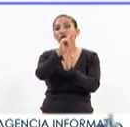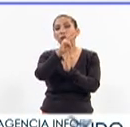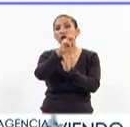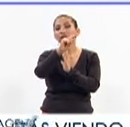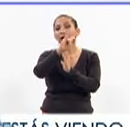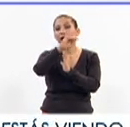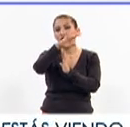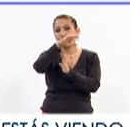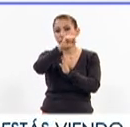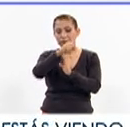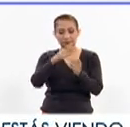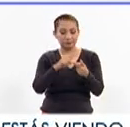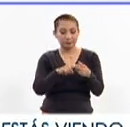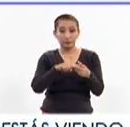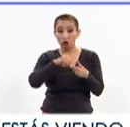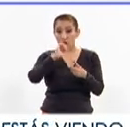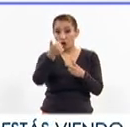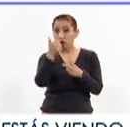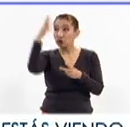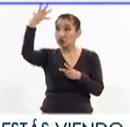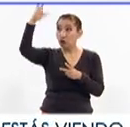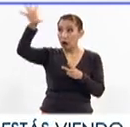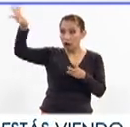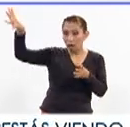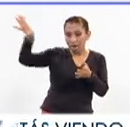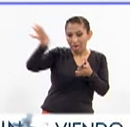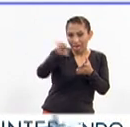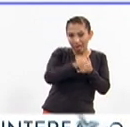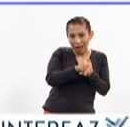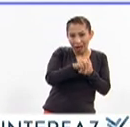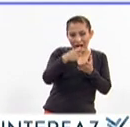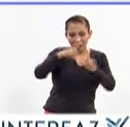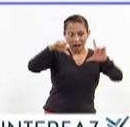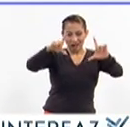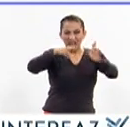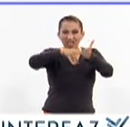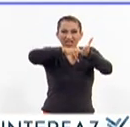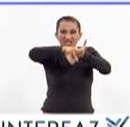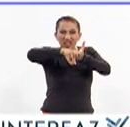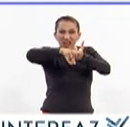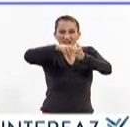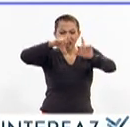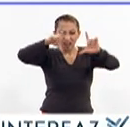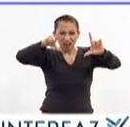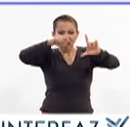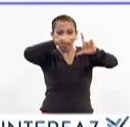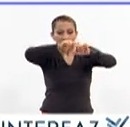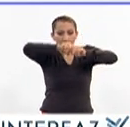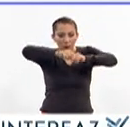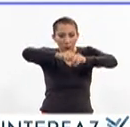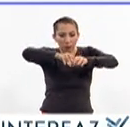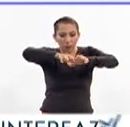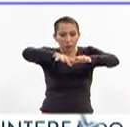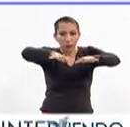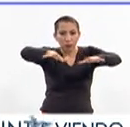fotovoltaicos. Otro donde la energía solar le pega, digamos, a una placa negra y esta placa negra se